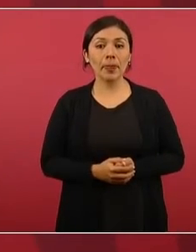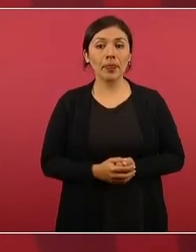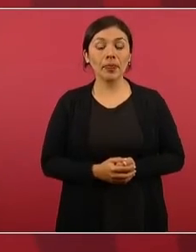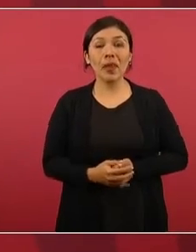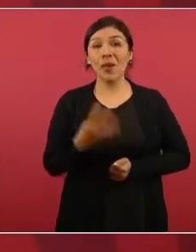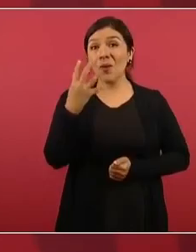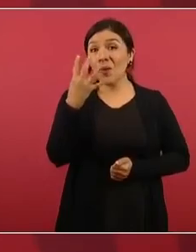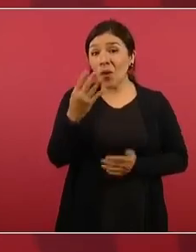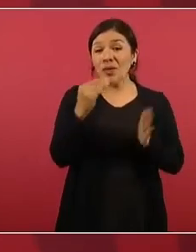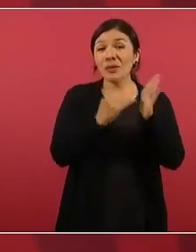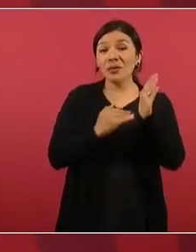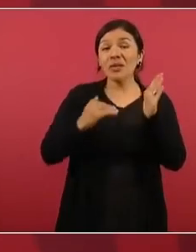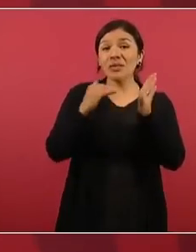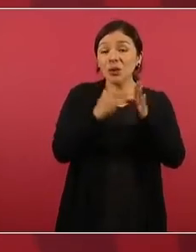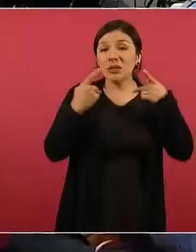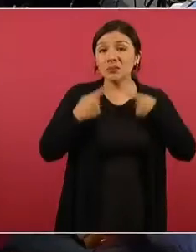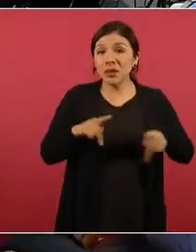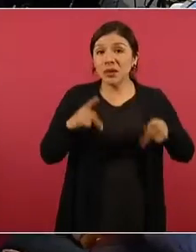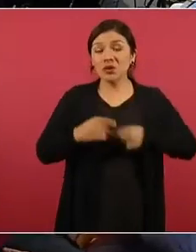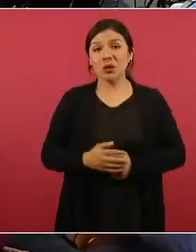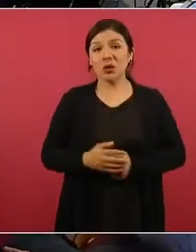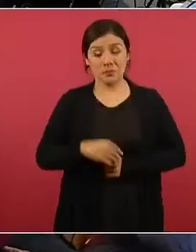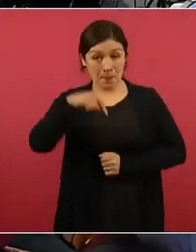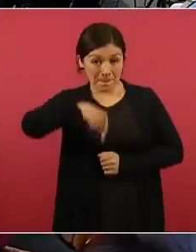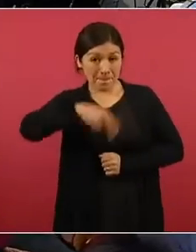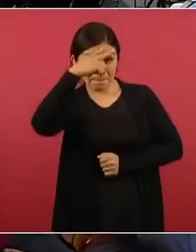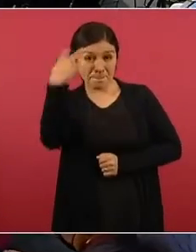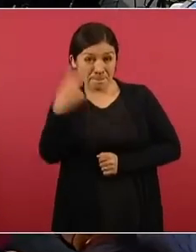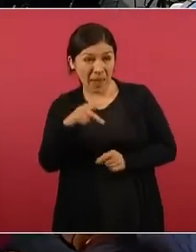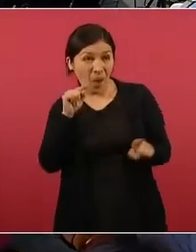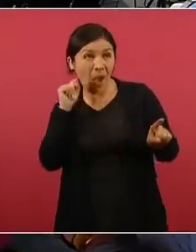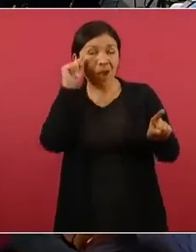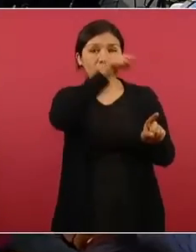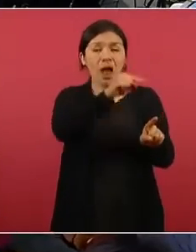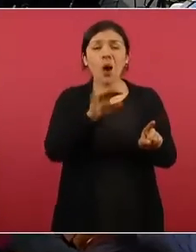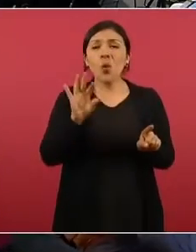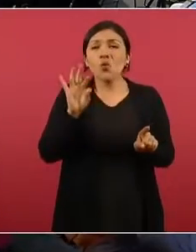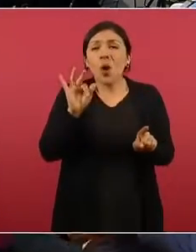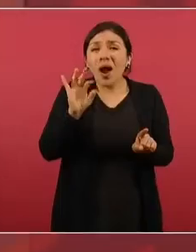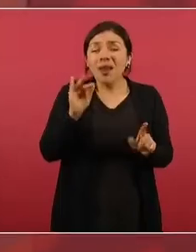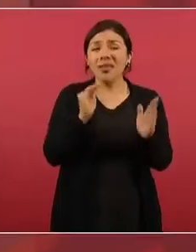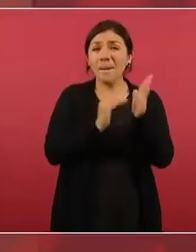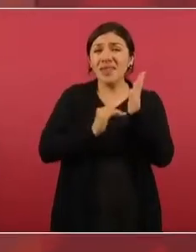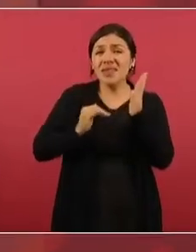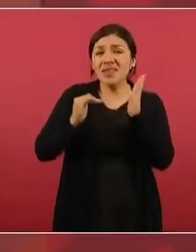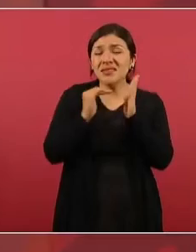4 millones. Y mexicanos, 40 millones.